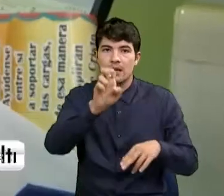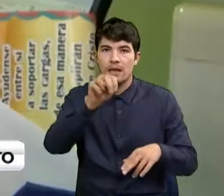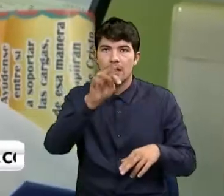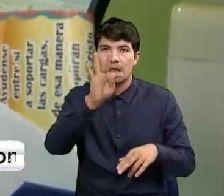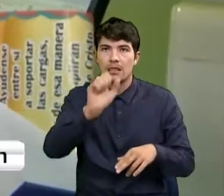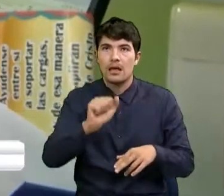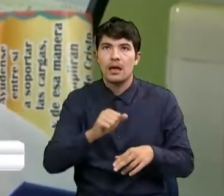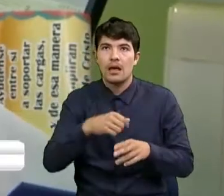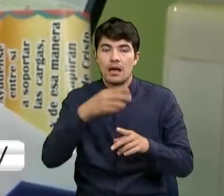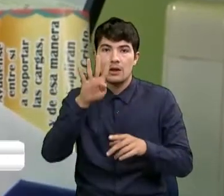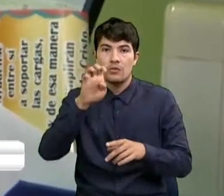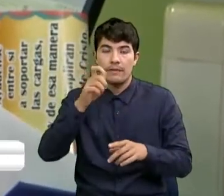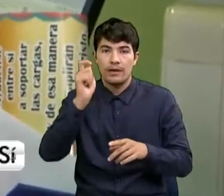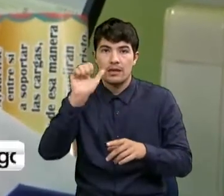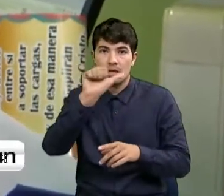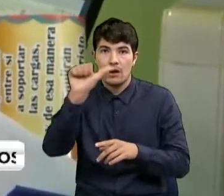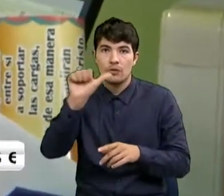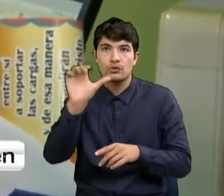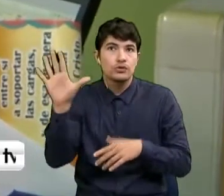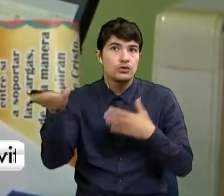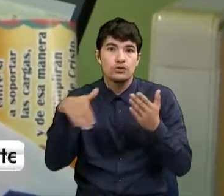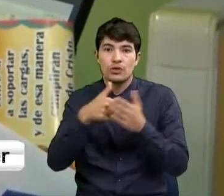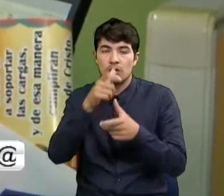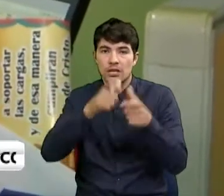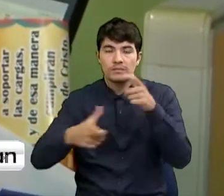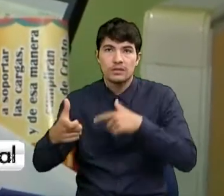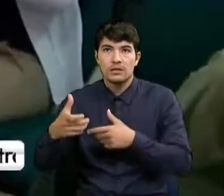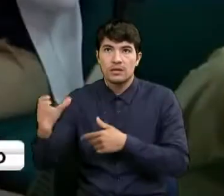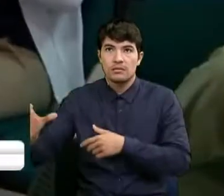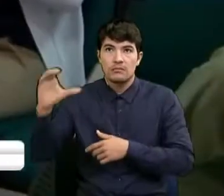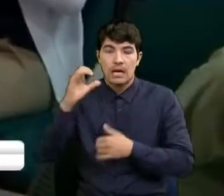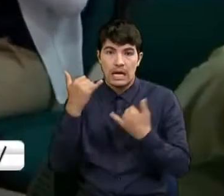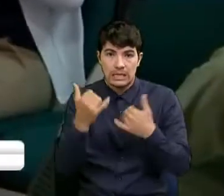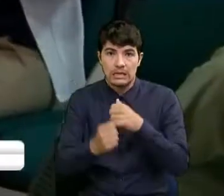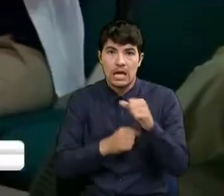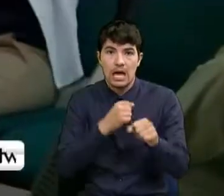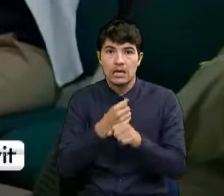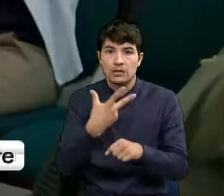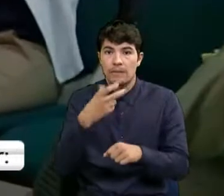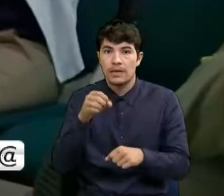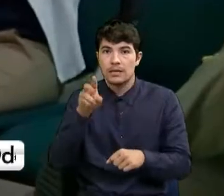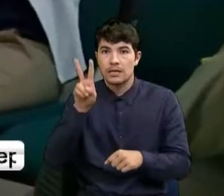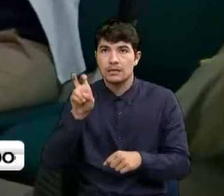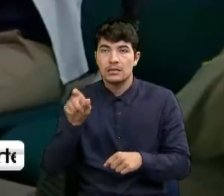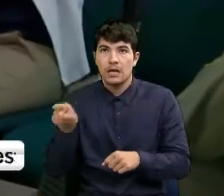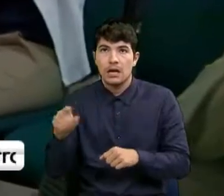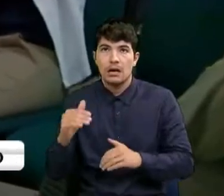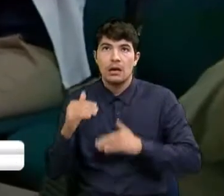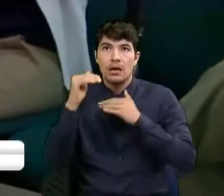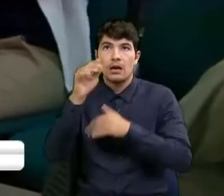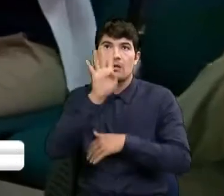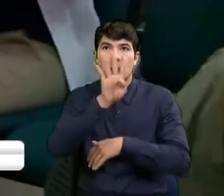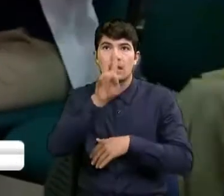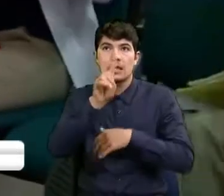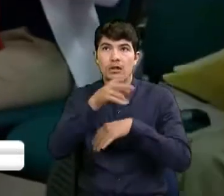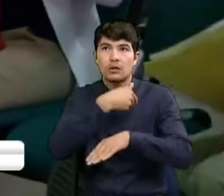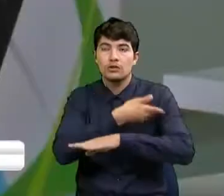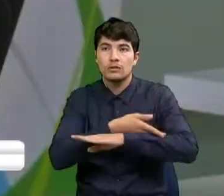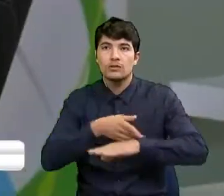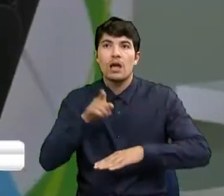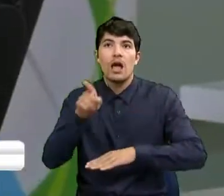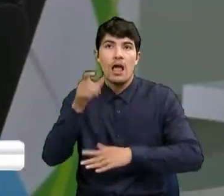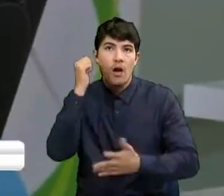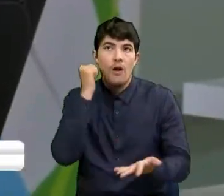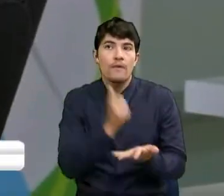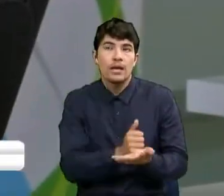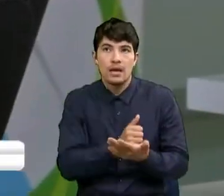a partir del 9 de agosto todas las personas naturales cuyos ingresos en el año 2016 hayan superado los 42 millones de pesos están